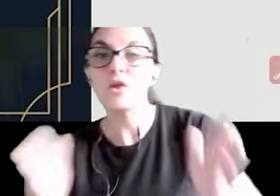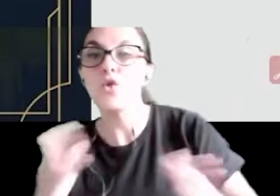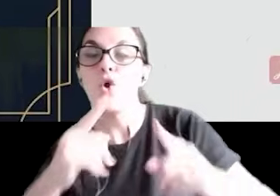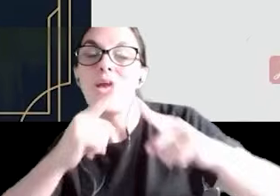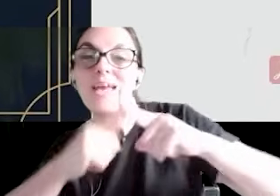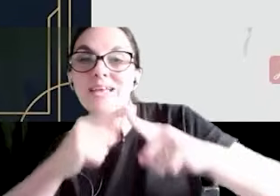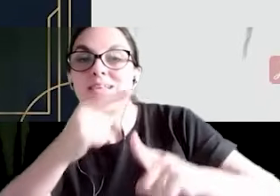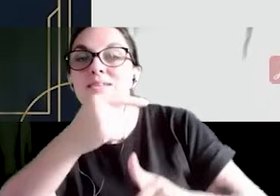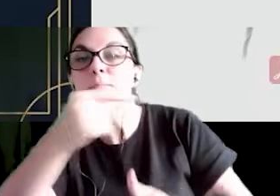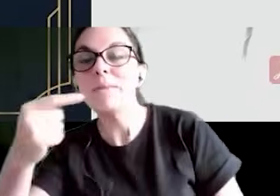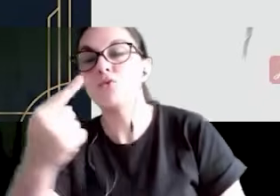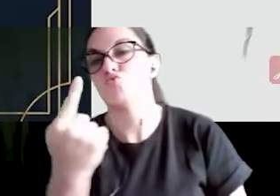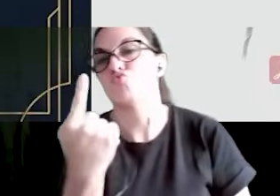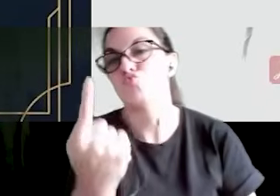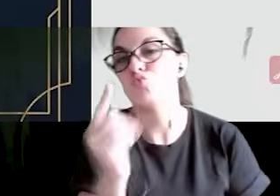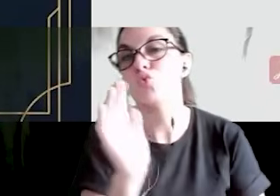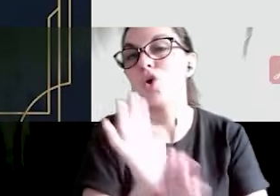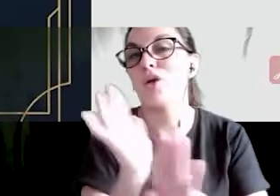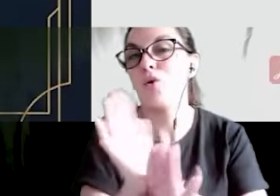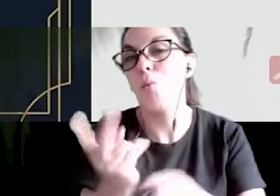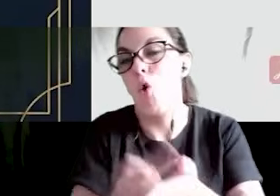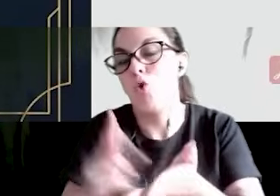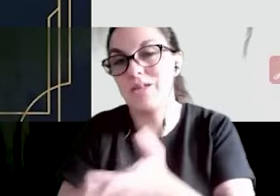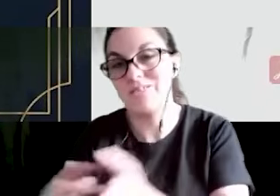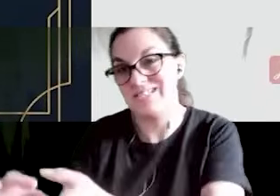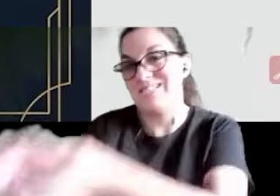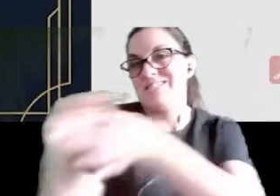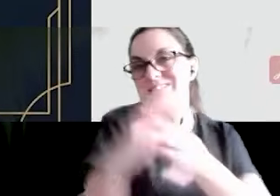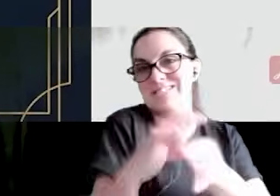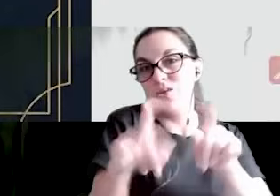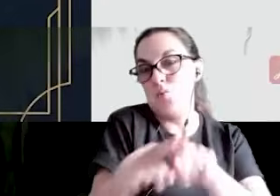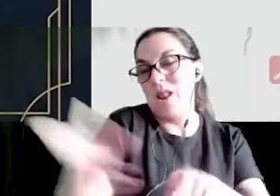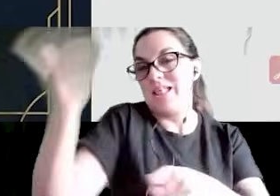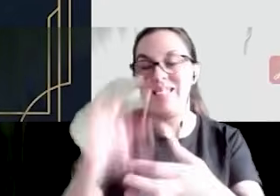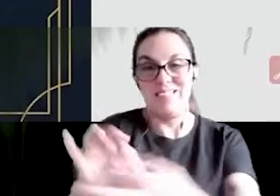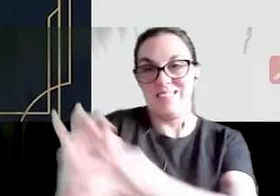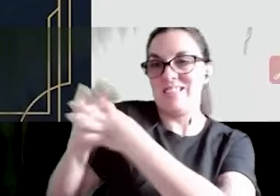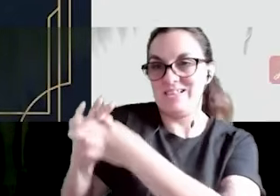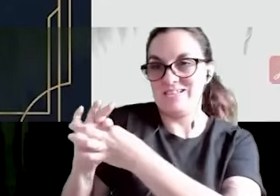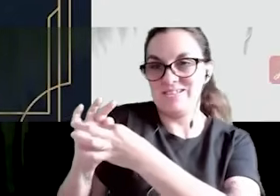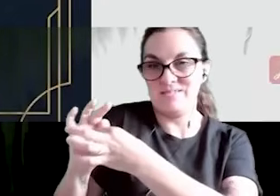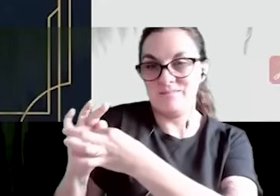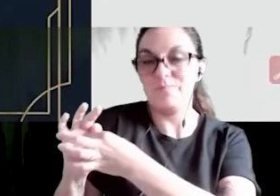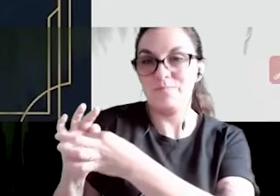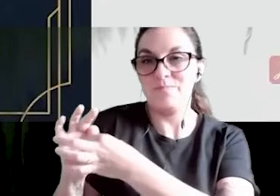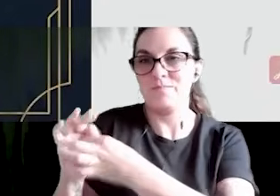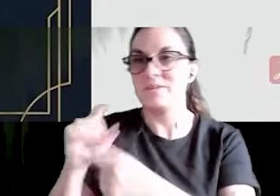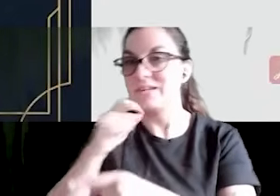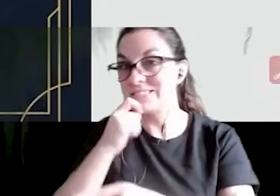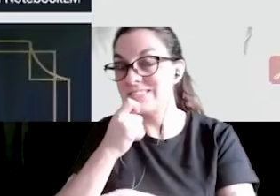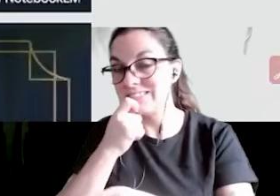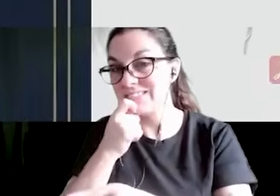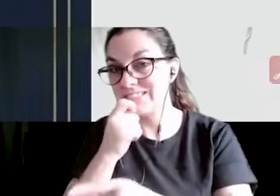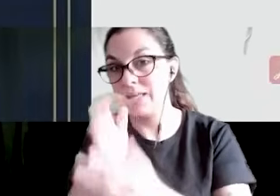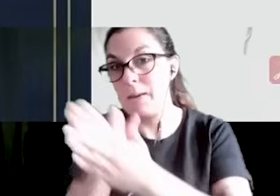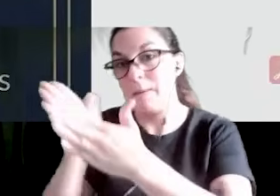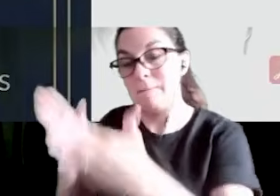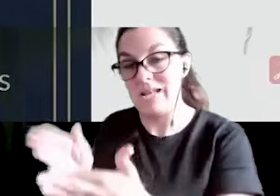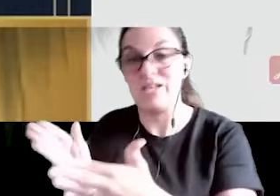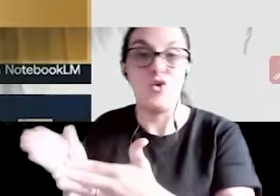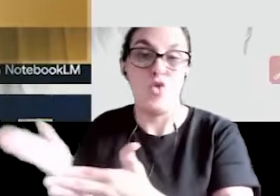tener esta presunción de exactitud que habilita que si yo no encuentro una diferencia en el periodo base, no pueda ir sobre esos periodos